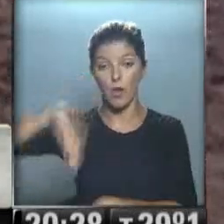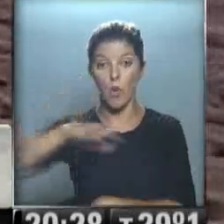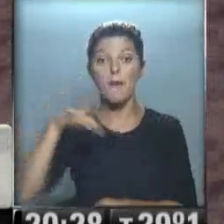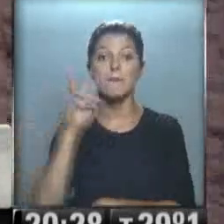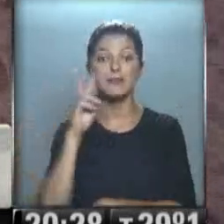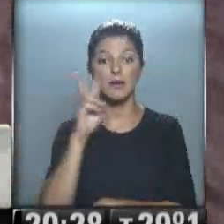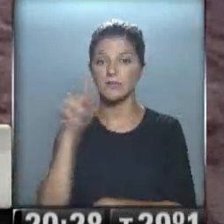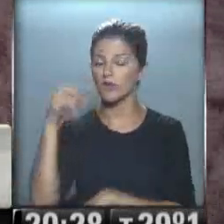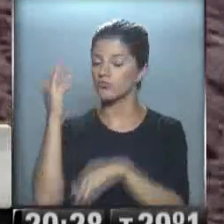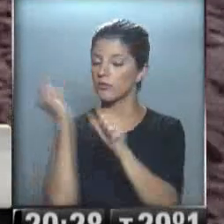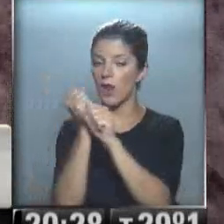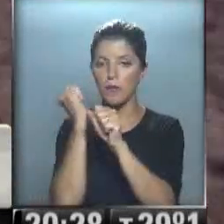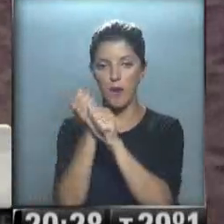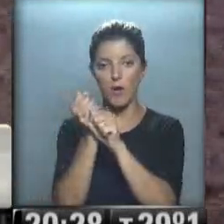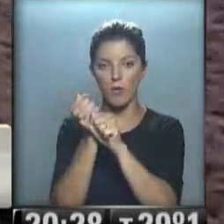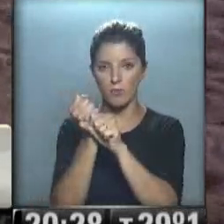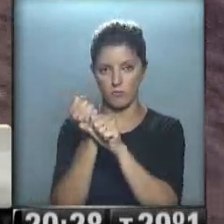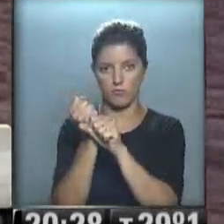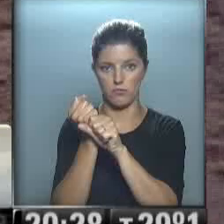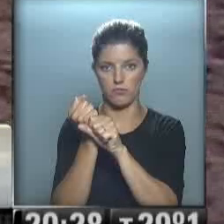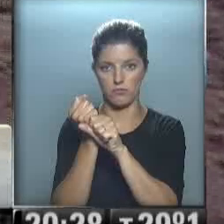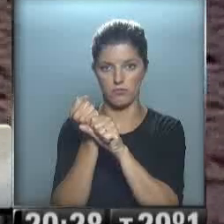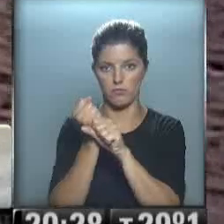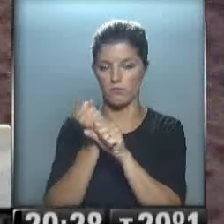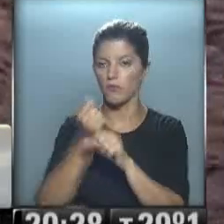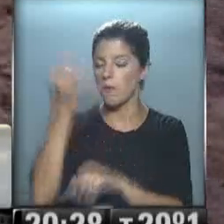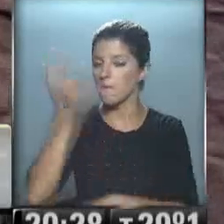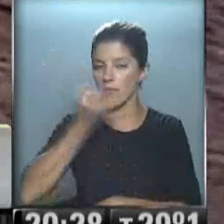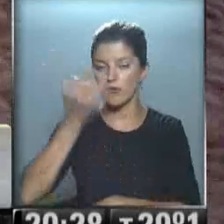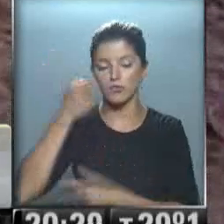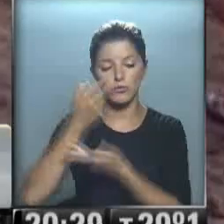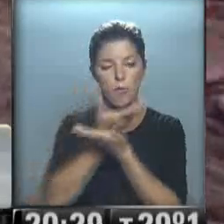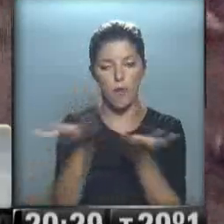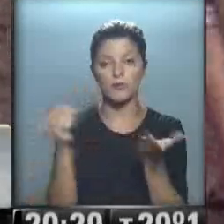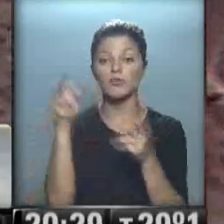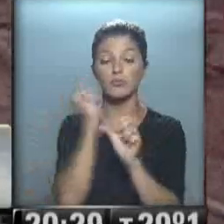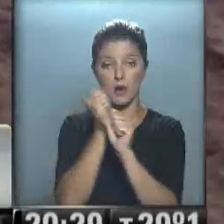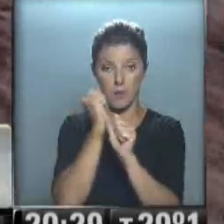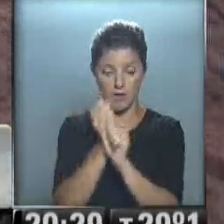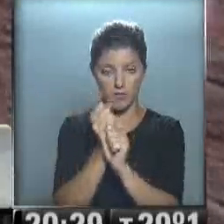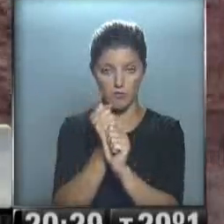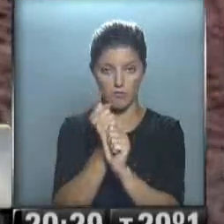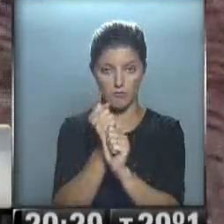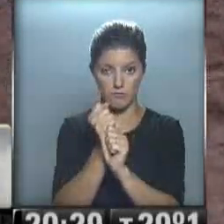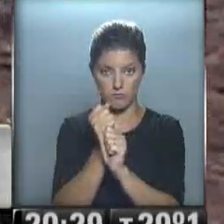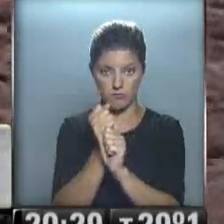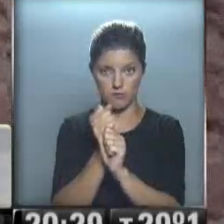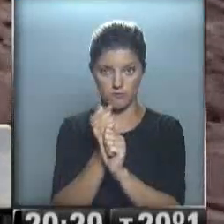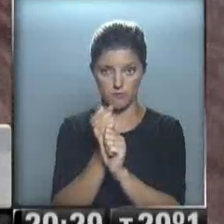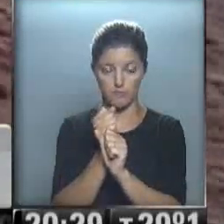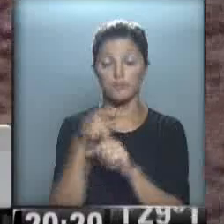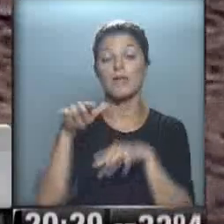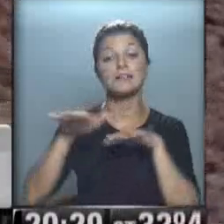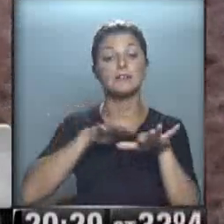que han hecho una tarea realmente que se pone en evidencia en estas circunstancias cuando hay víctimas múltiples y una